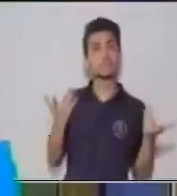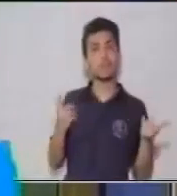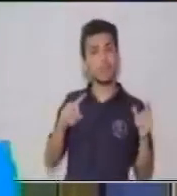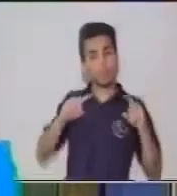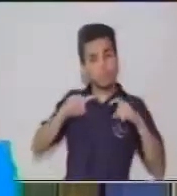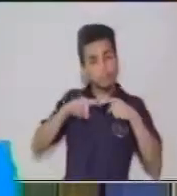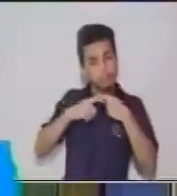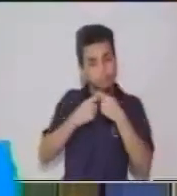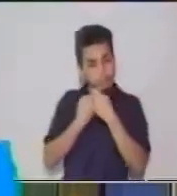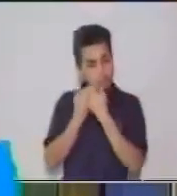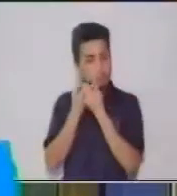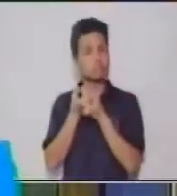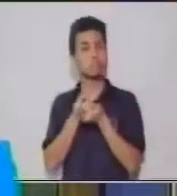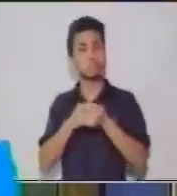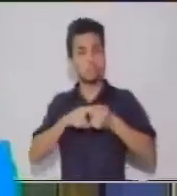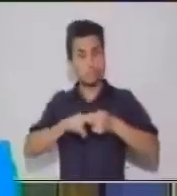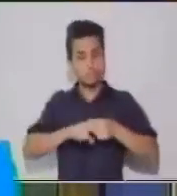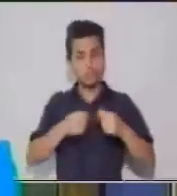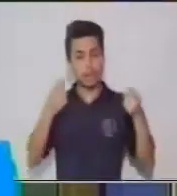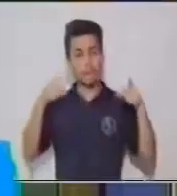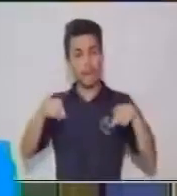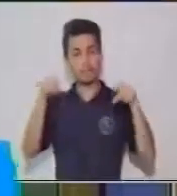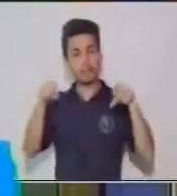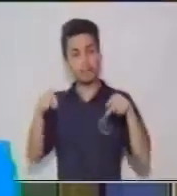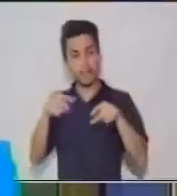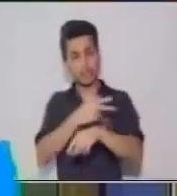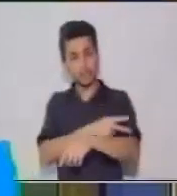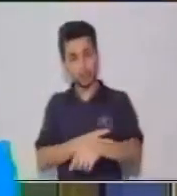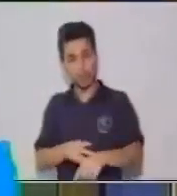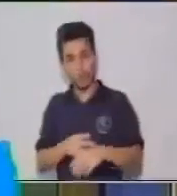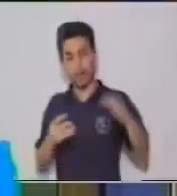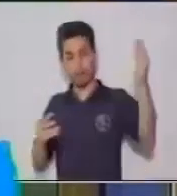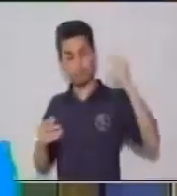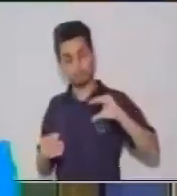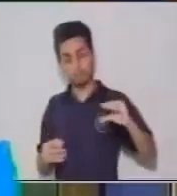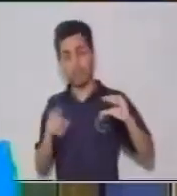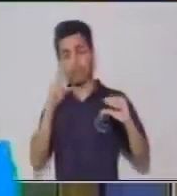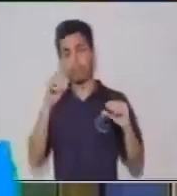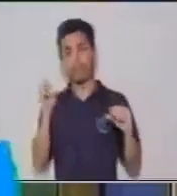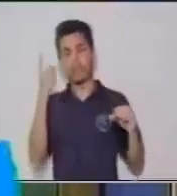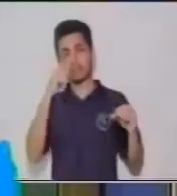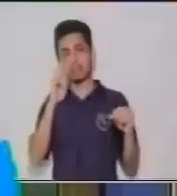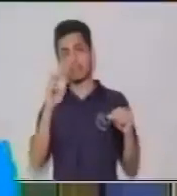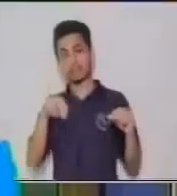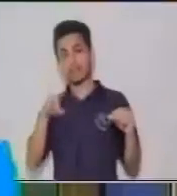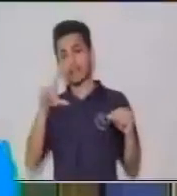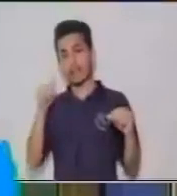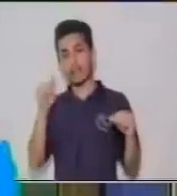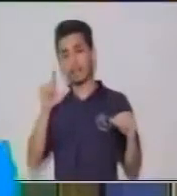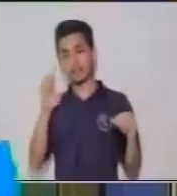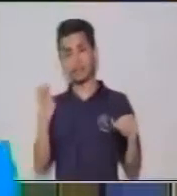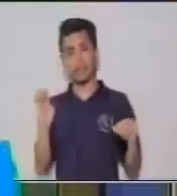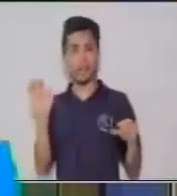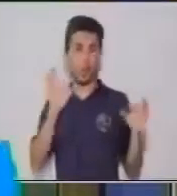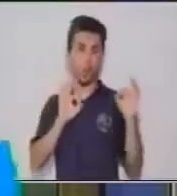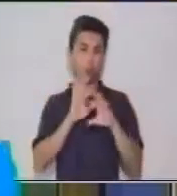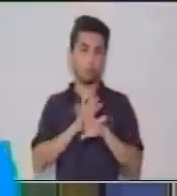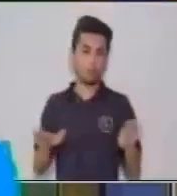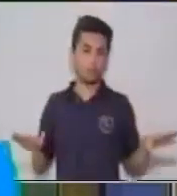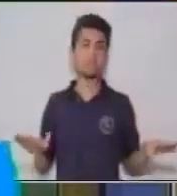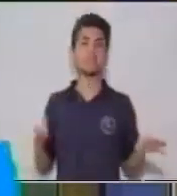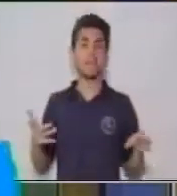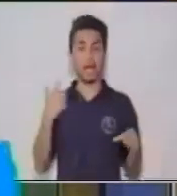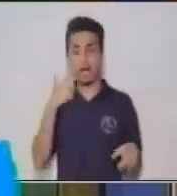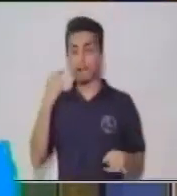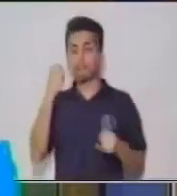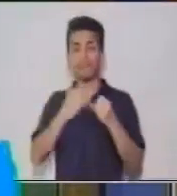historia. El desenlace es el final de toda esta historia. Y los elementos